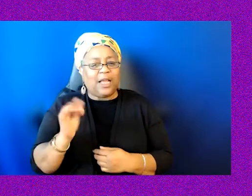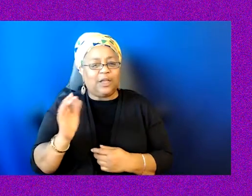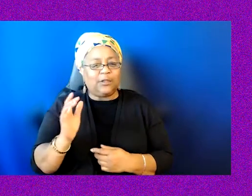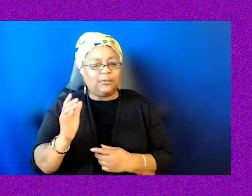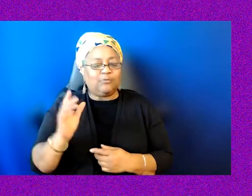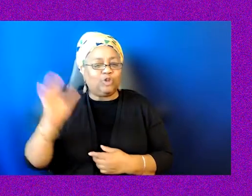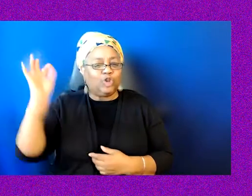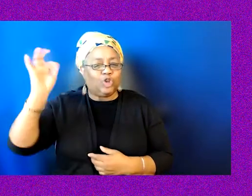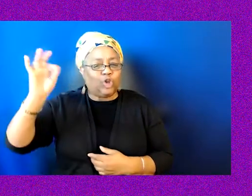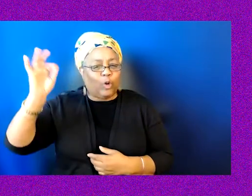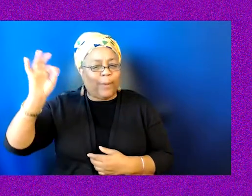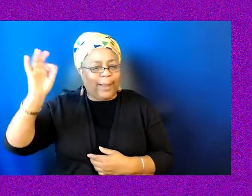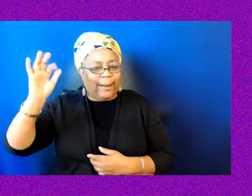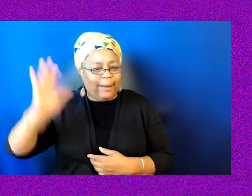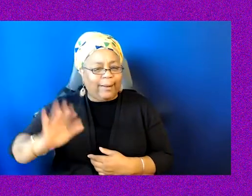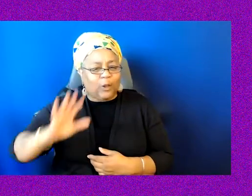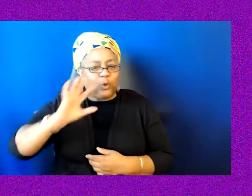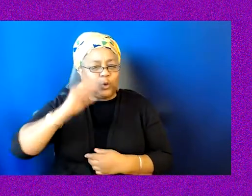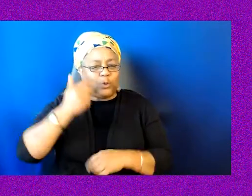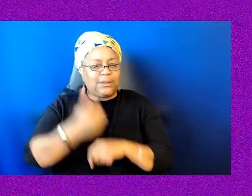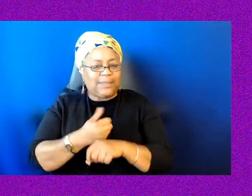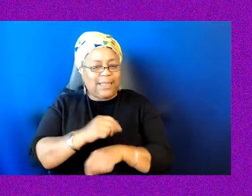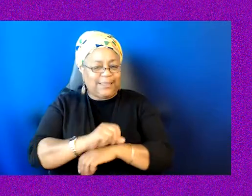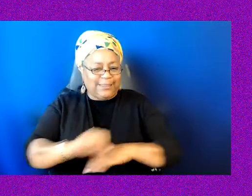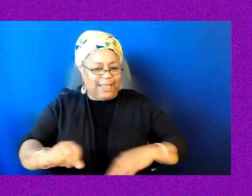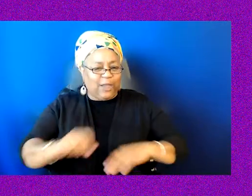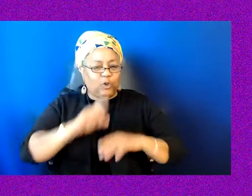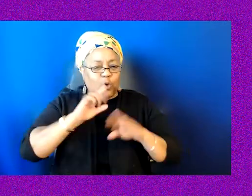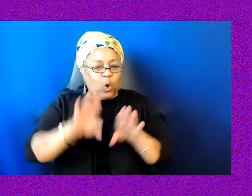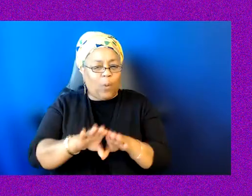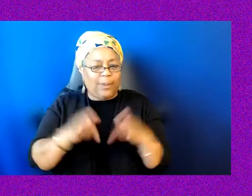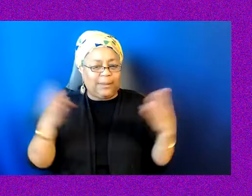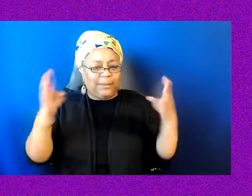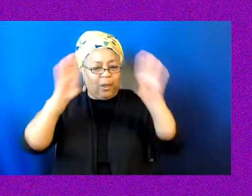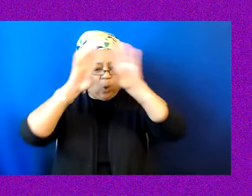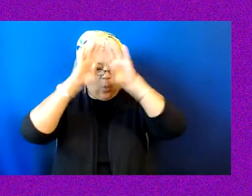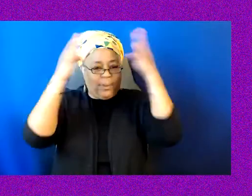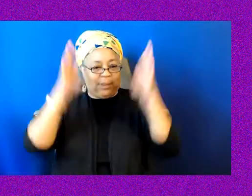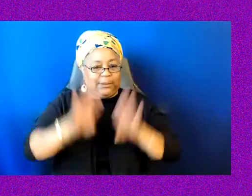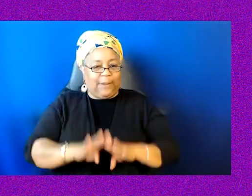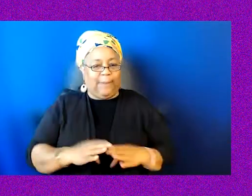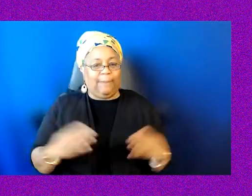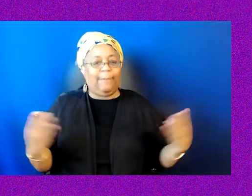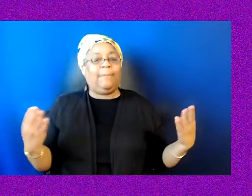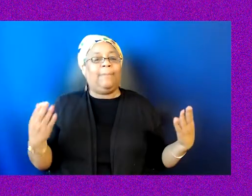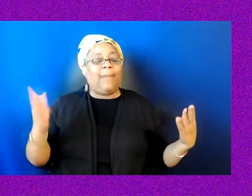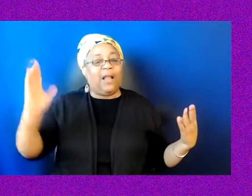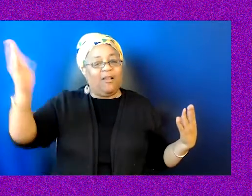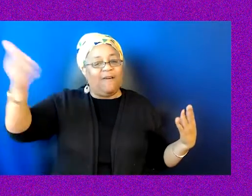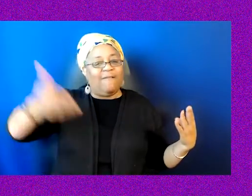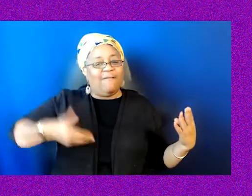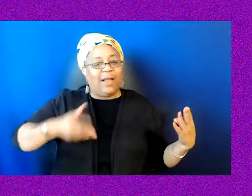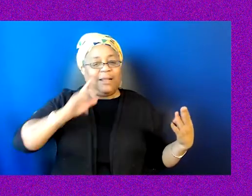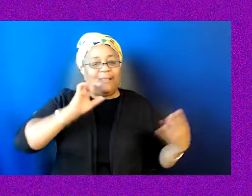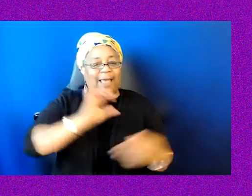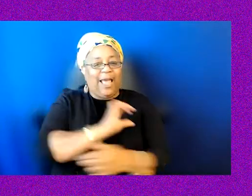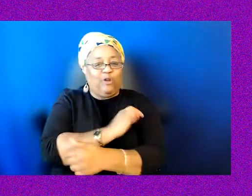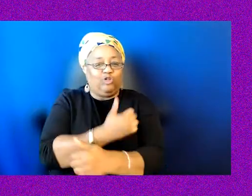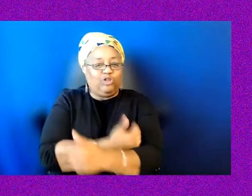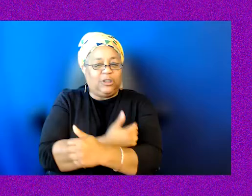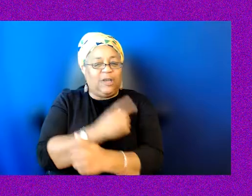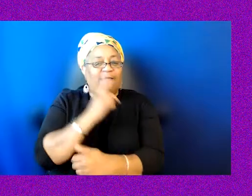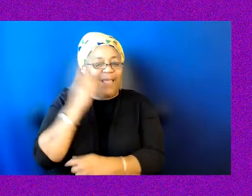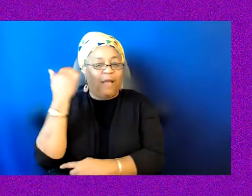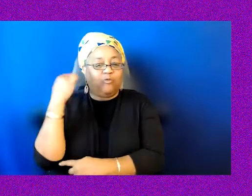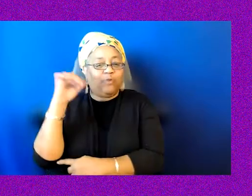una oración o un sermón para realmente establecer el escenario, abrirnos y invitar